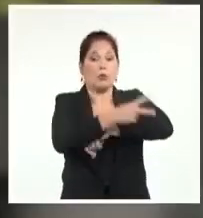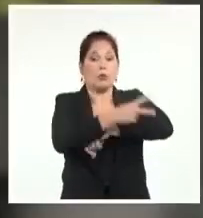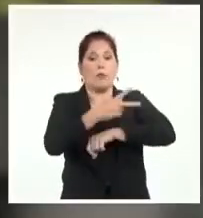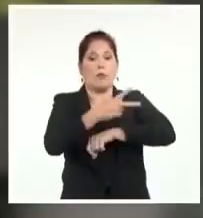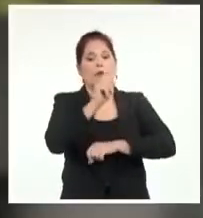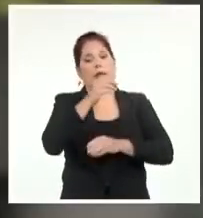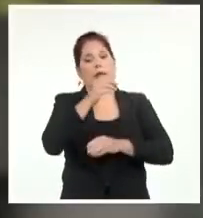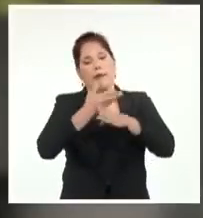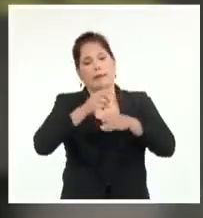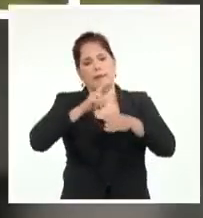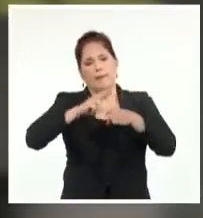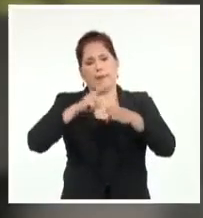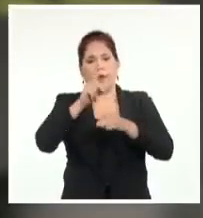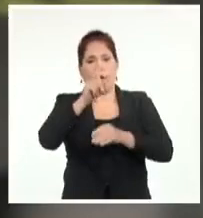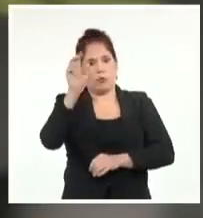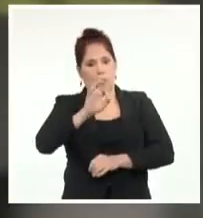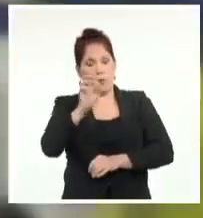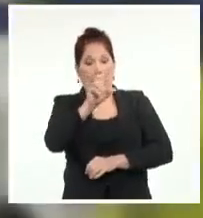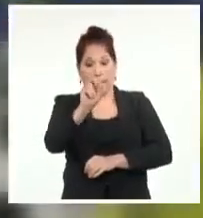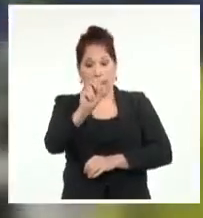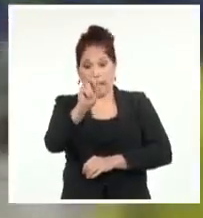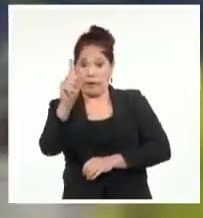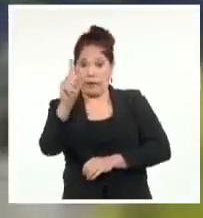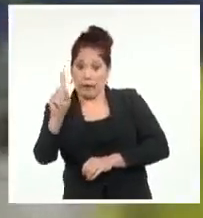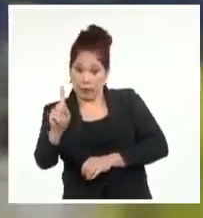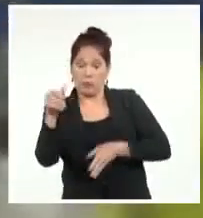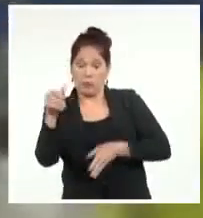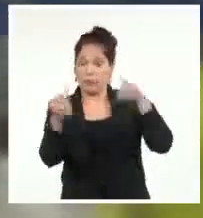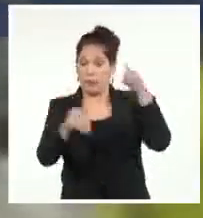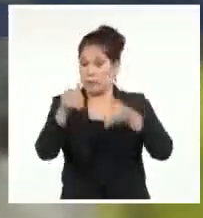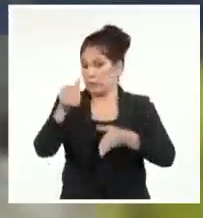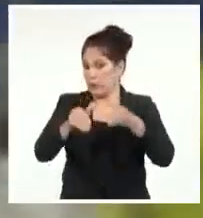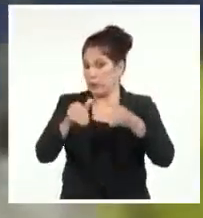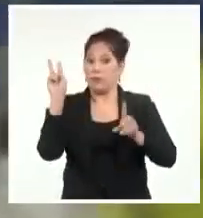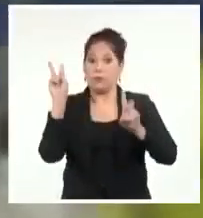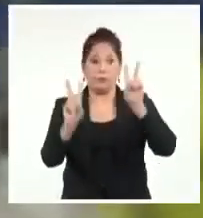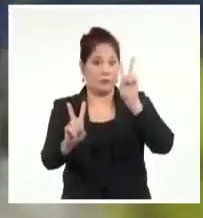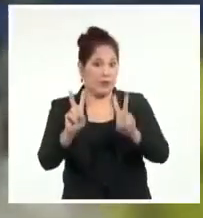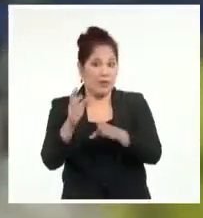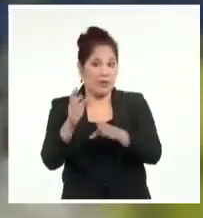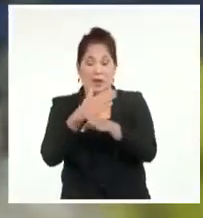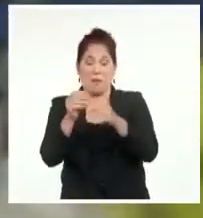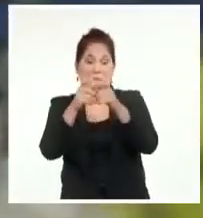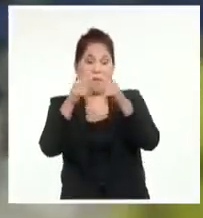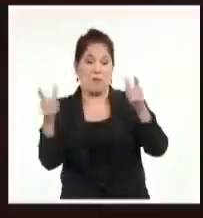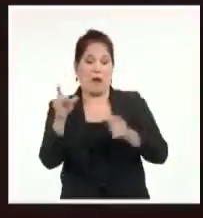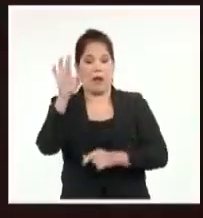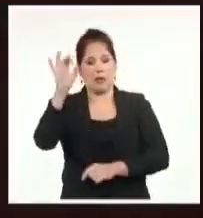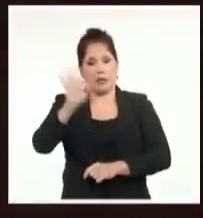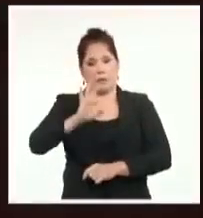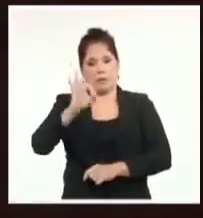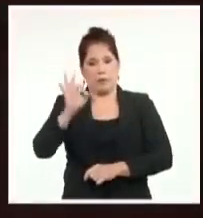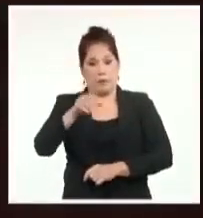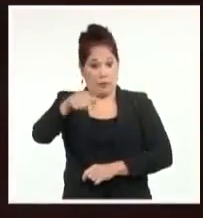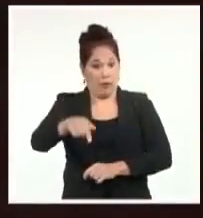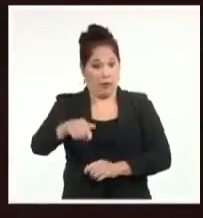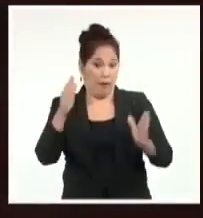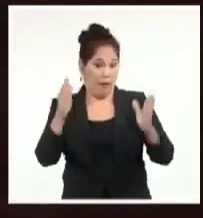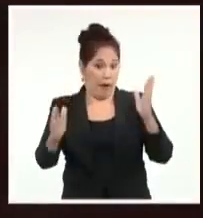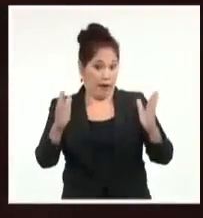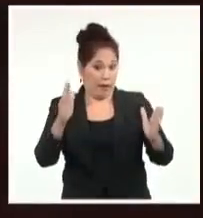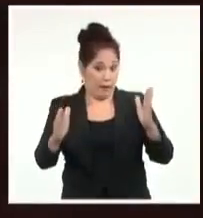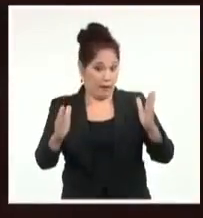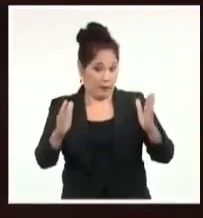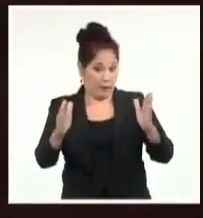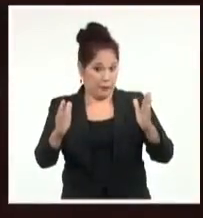visitantes. En 2020 y 2021, la participación en los flujos emisores aumentó hasta un 15%. Y este año, en lo que va de